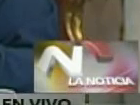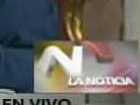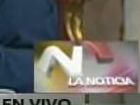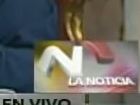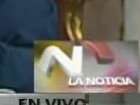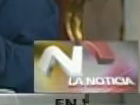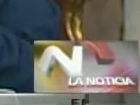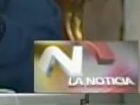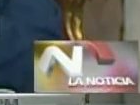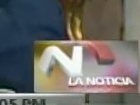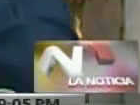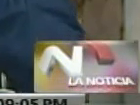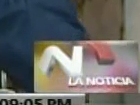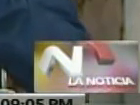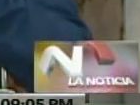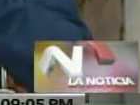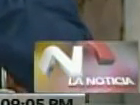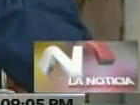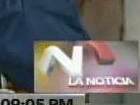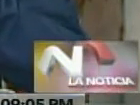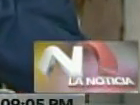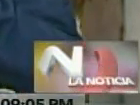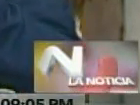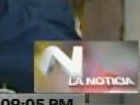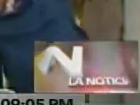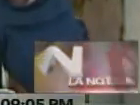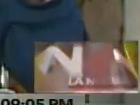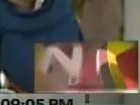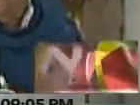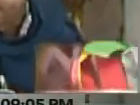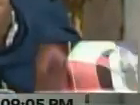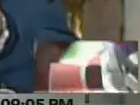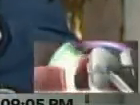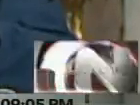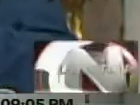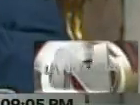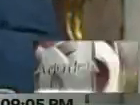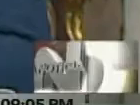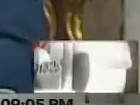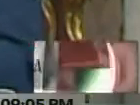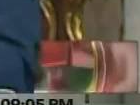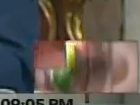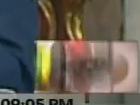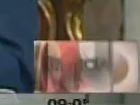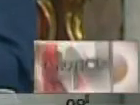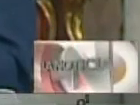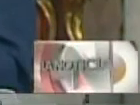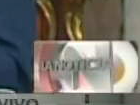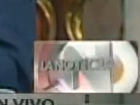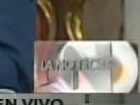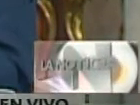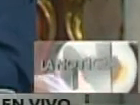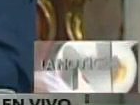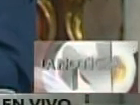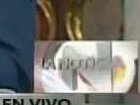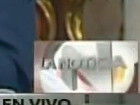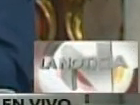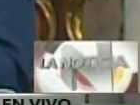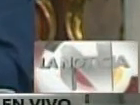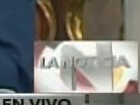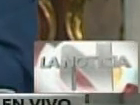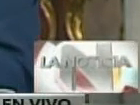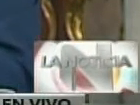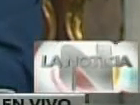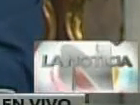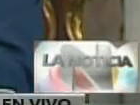y la revinculación del ser humano, este que está aquí, del ser social que somos, con la actividad de la tierra, de la producción,